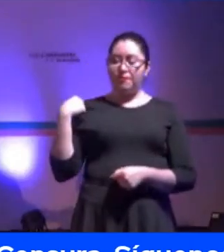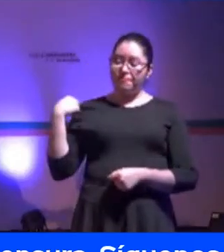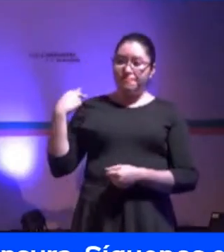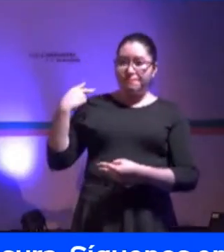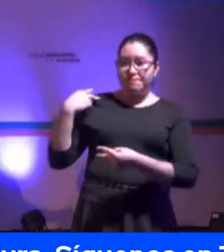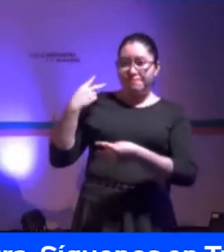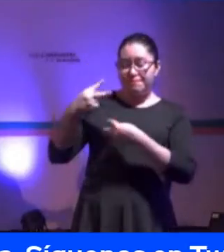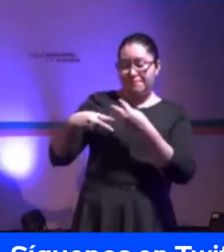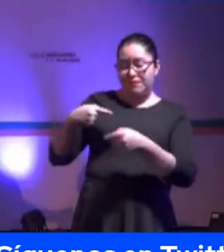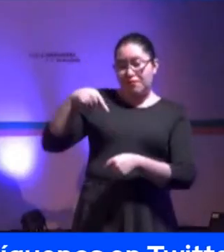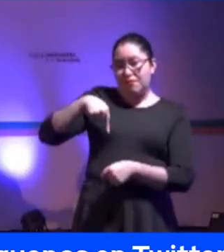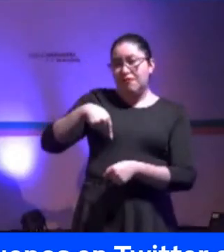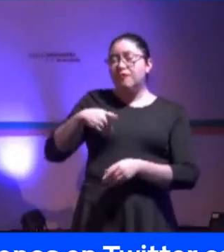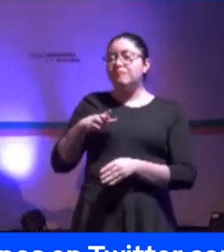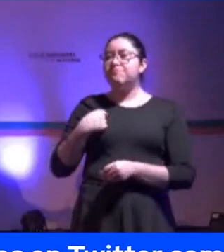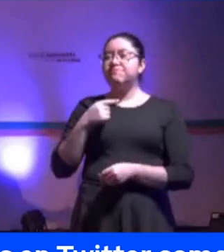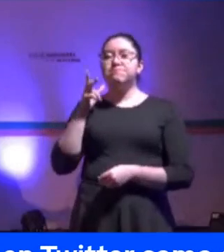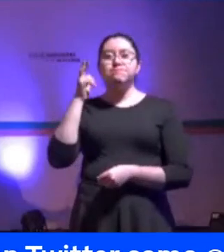Estaba escuchando la radio